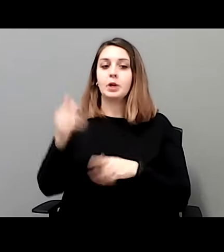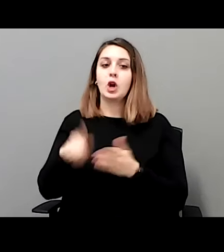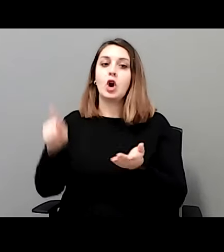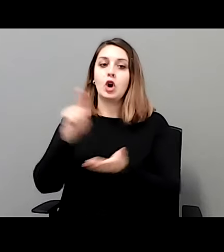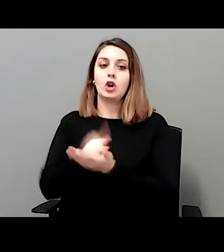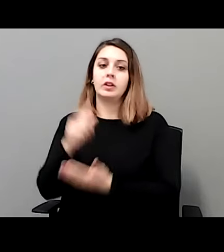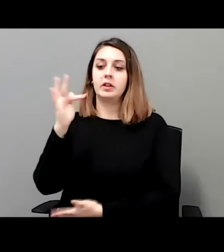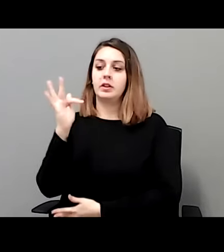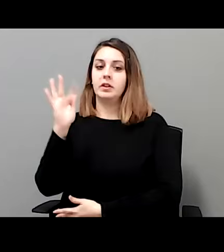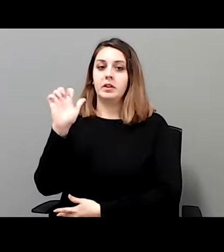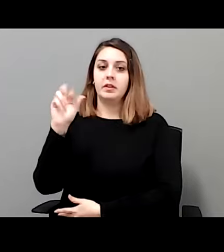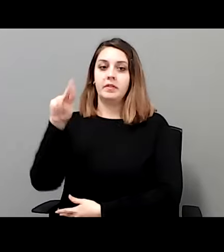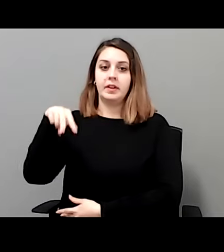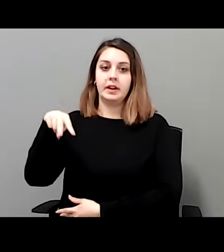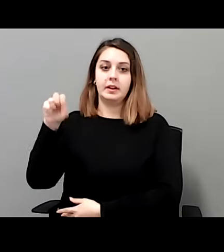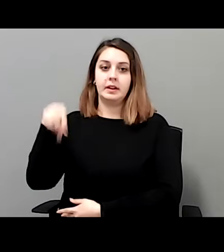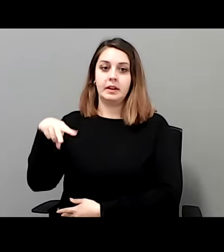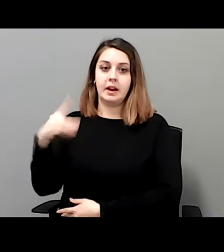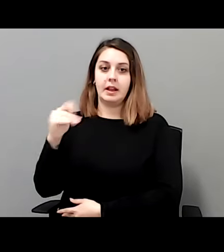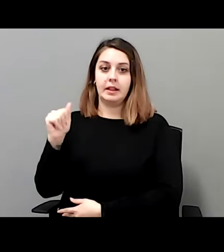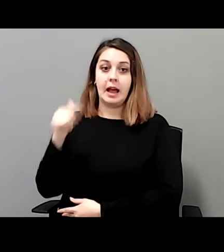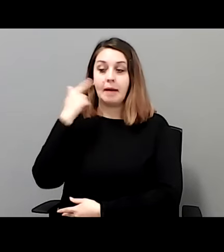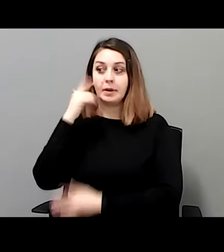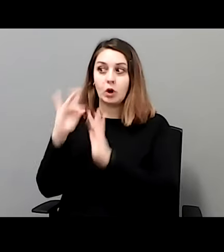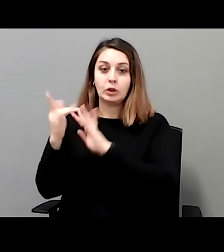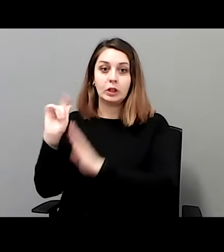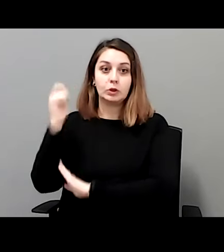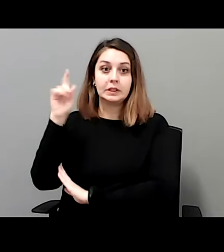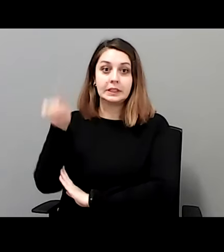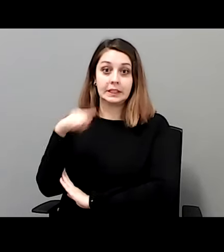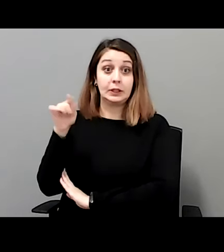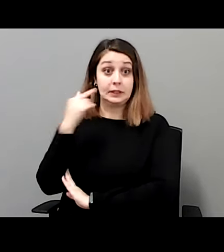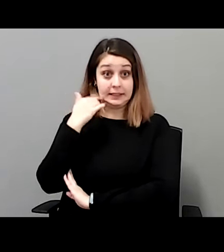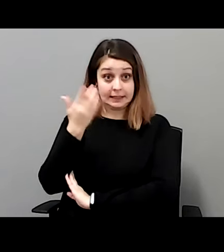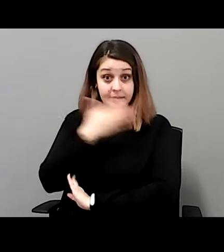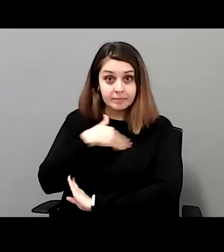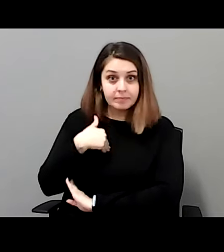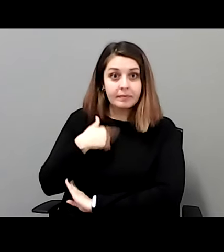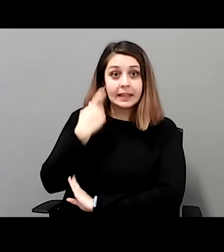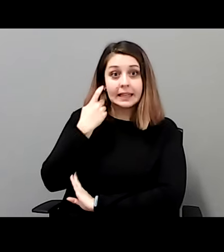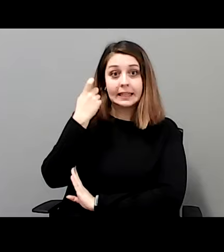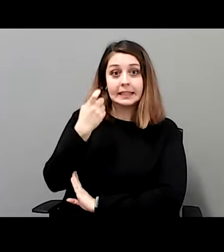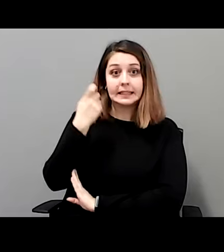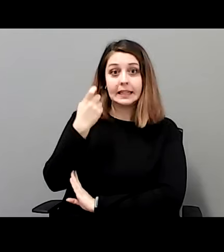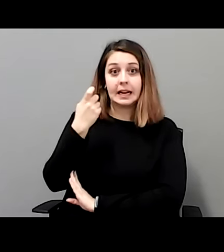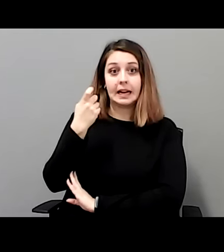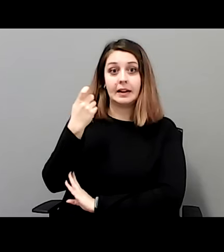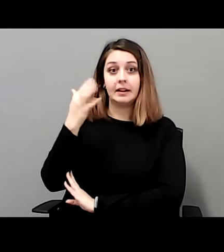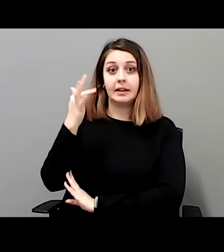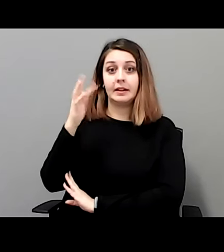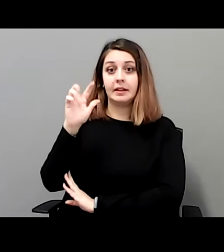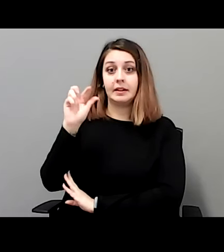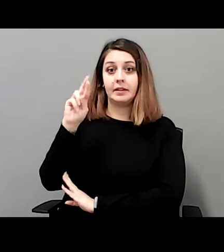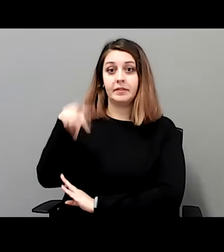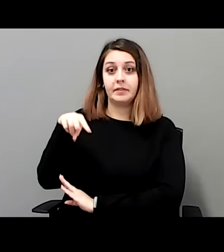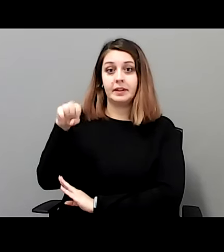consigan... alguna de mis compañeras consiga contactar con Fernanda. Si os parece, vamos a intentar contactar con Fernanda para no alterar